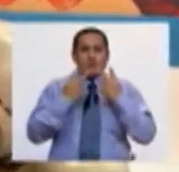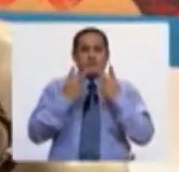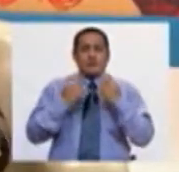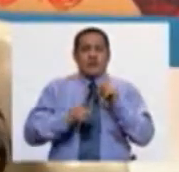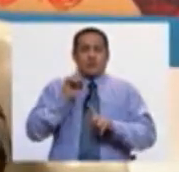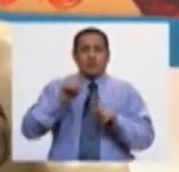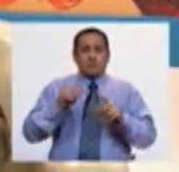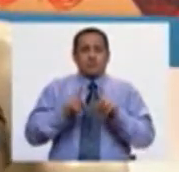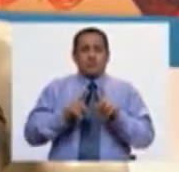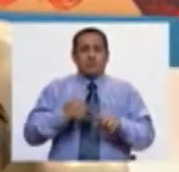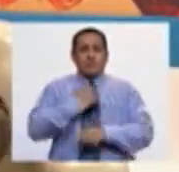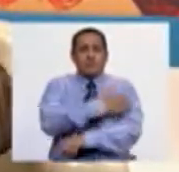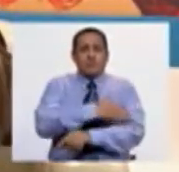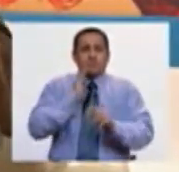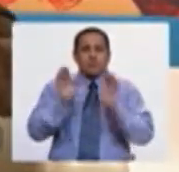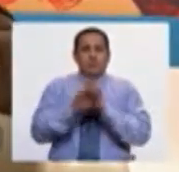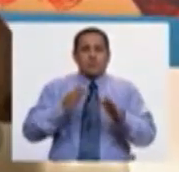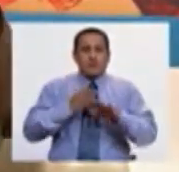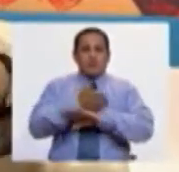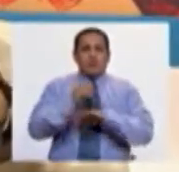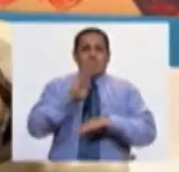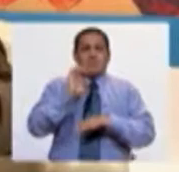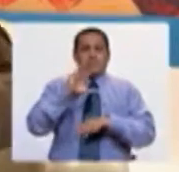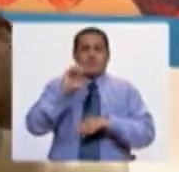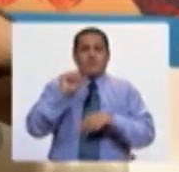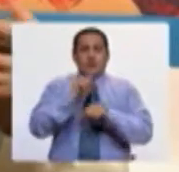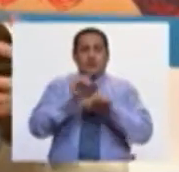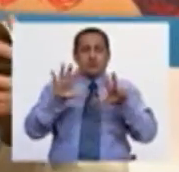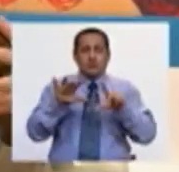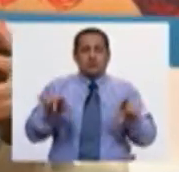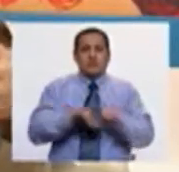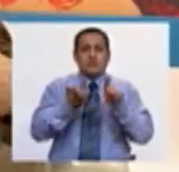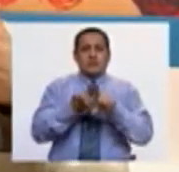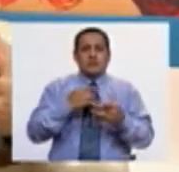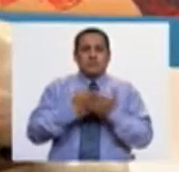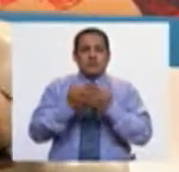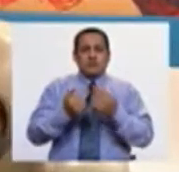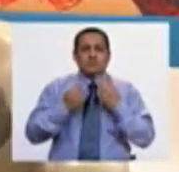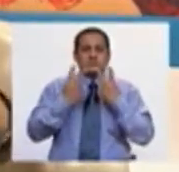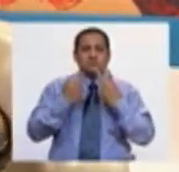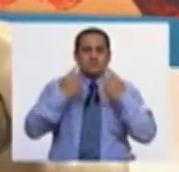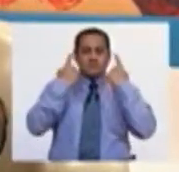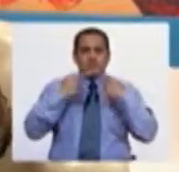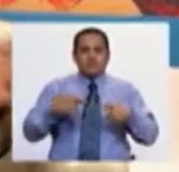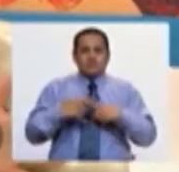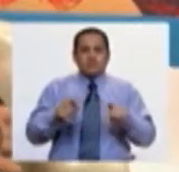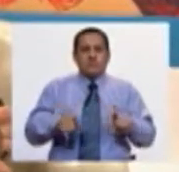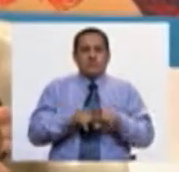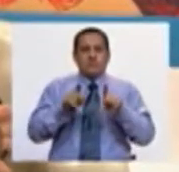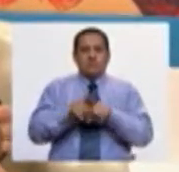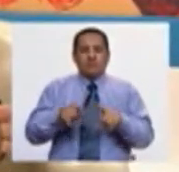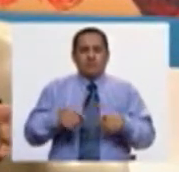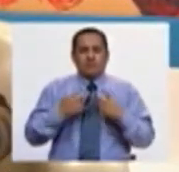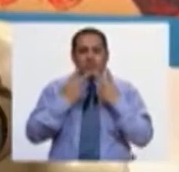generando algunos otros tipos de beneficios, como por ejemplo el acceso a la beca 18 y algún otro tipo de formación técnica, pero el tema